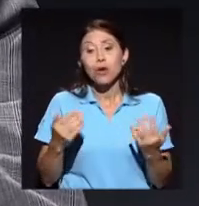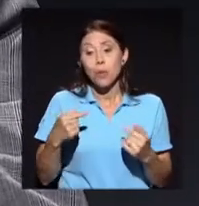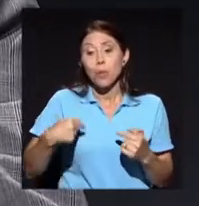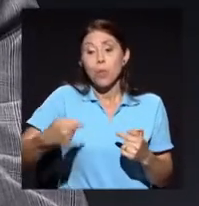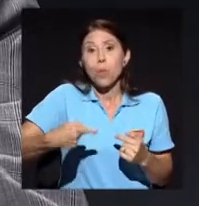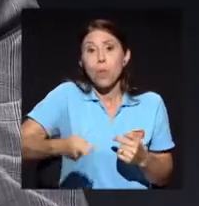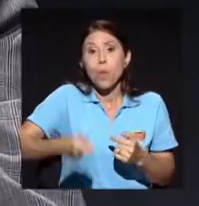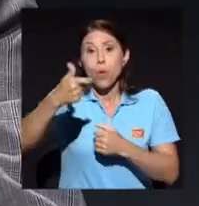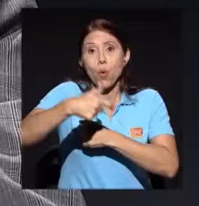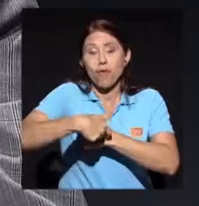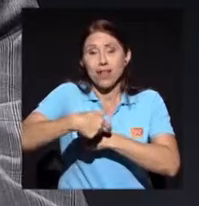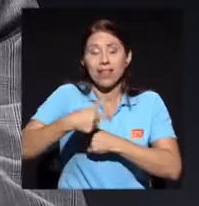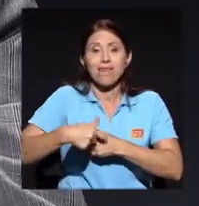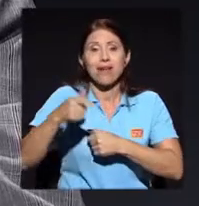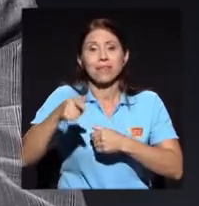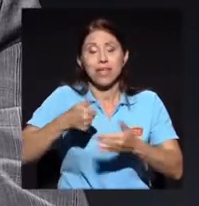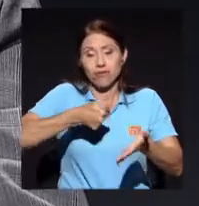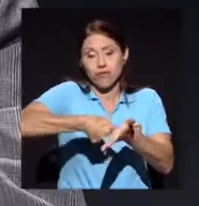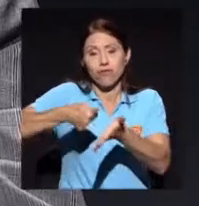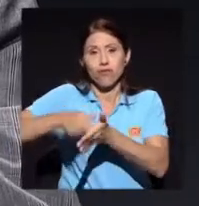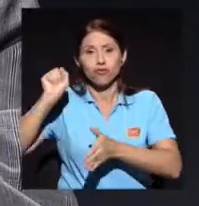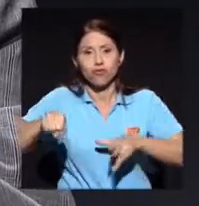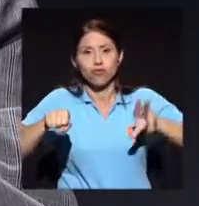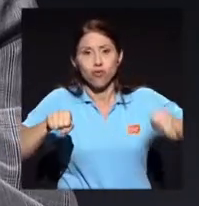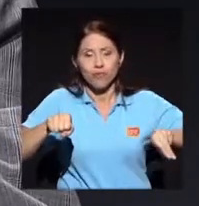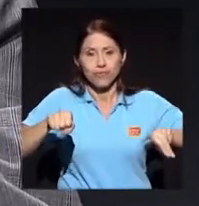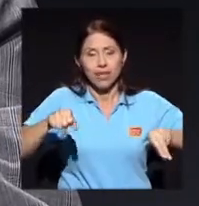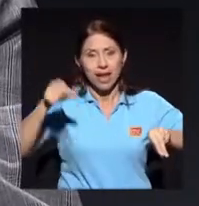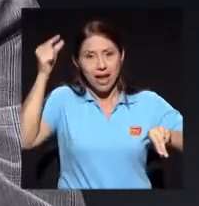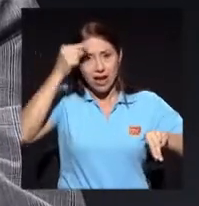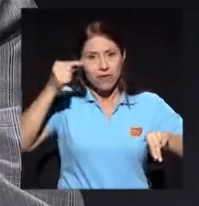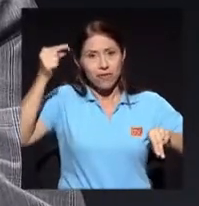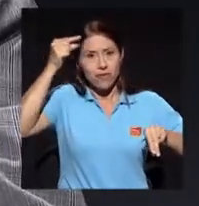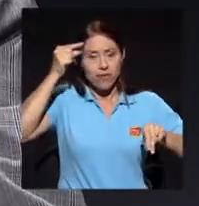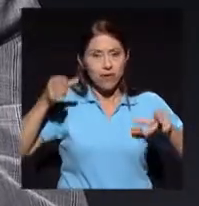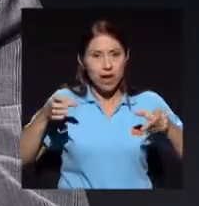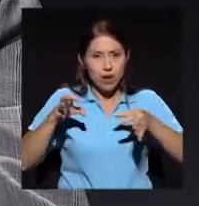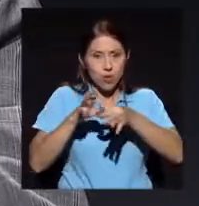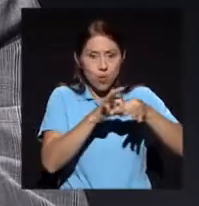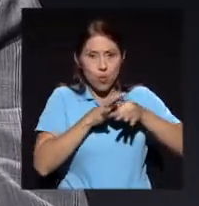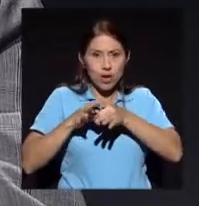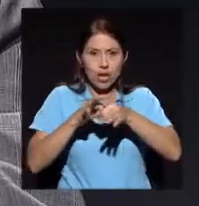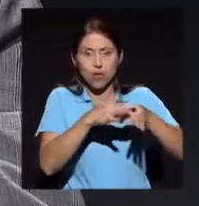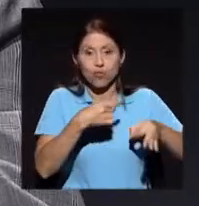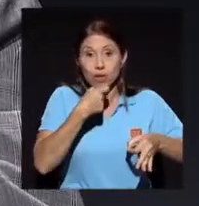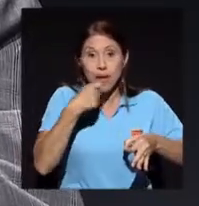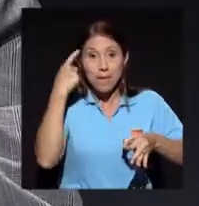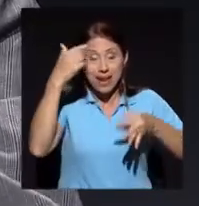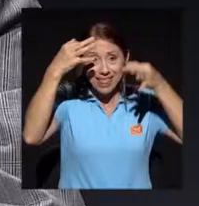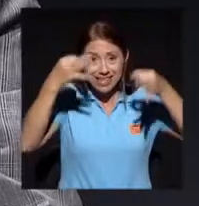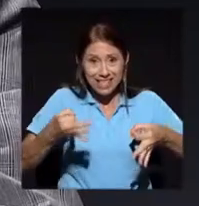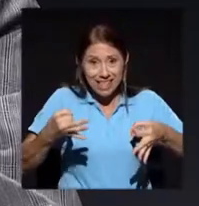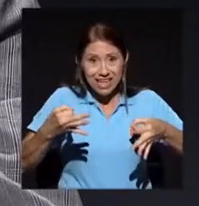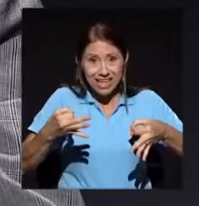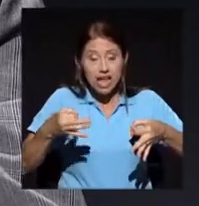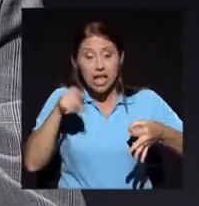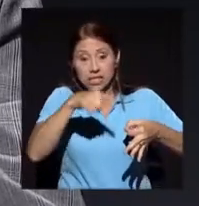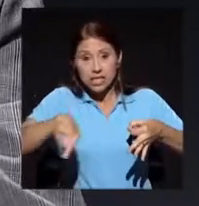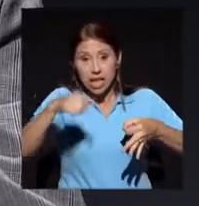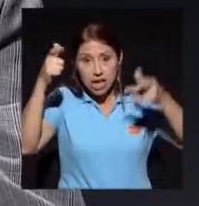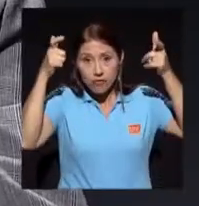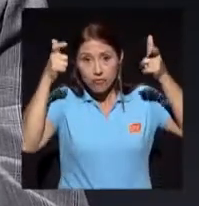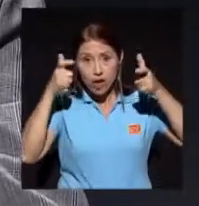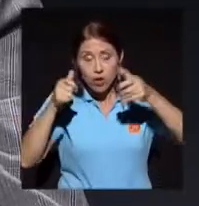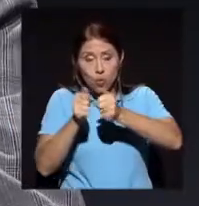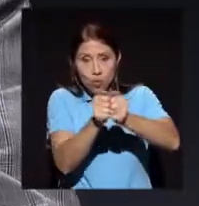referendo en el reino unido.el y fue el 23 de junio para decidir sobre si el reino unido- permanecía o tomaba la decisión de